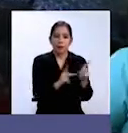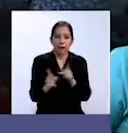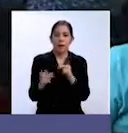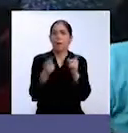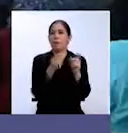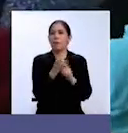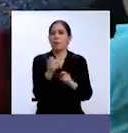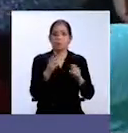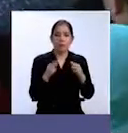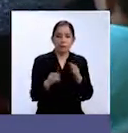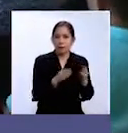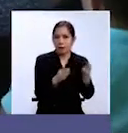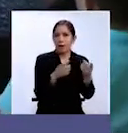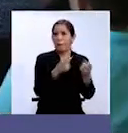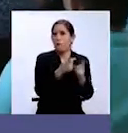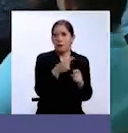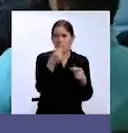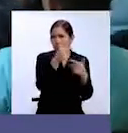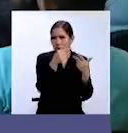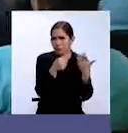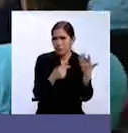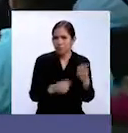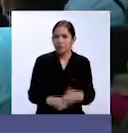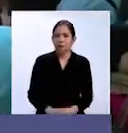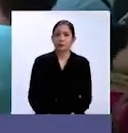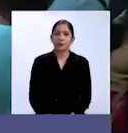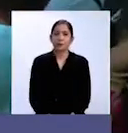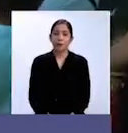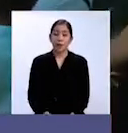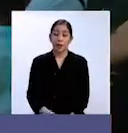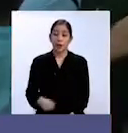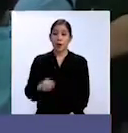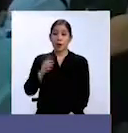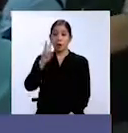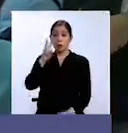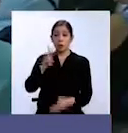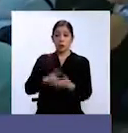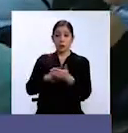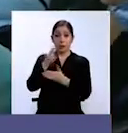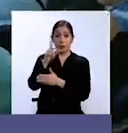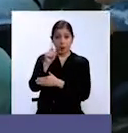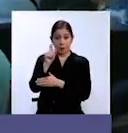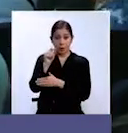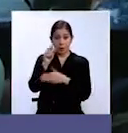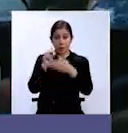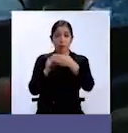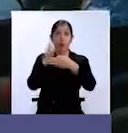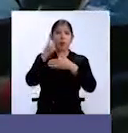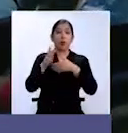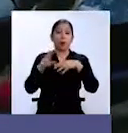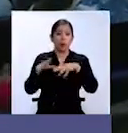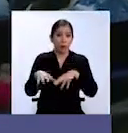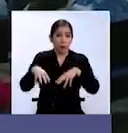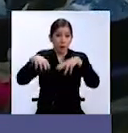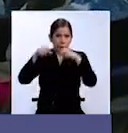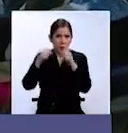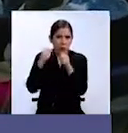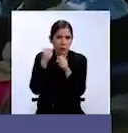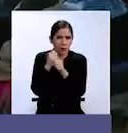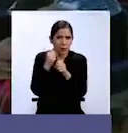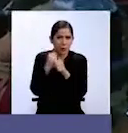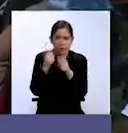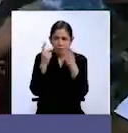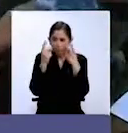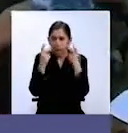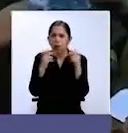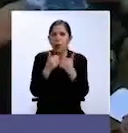etcétera. Entonces, desde en noviembre del 2020 hicimos un trabajo realmente técnicamente